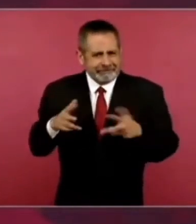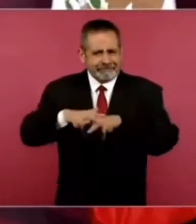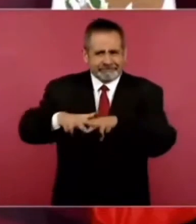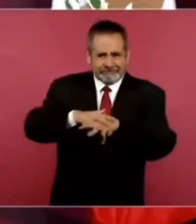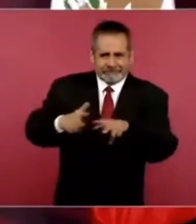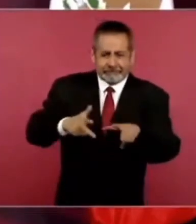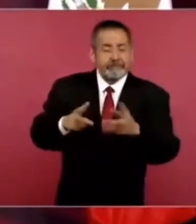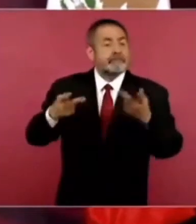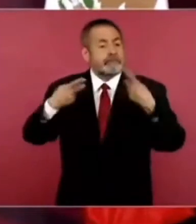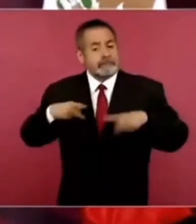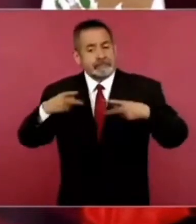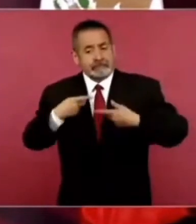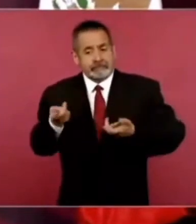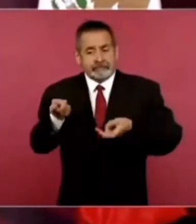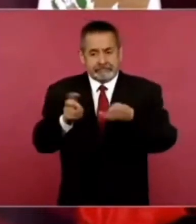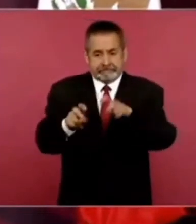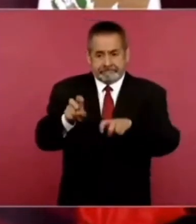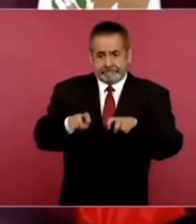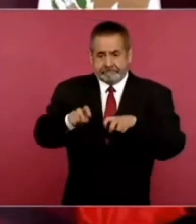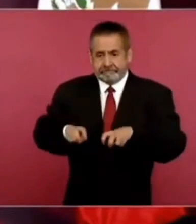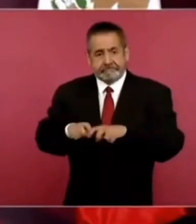de pasajeros.